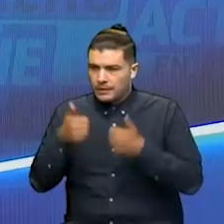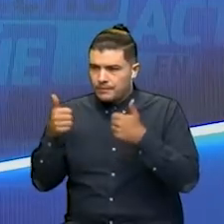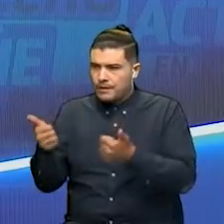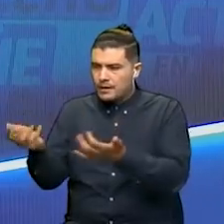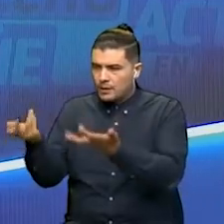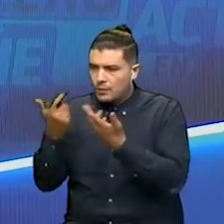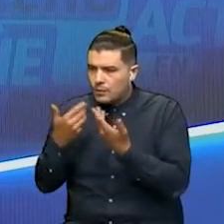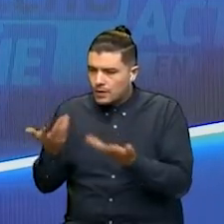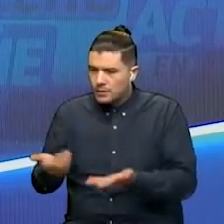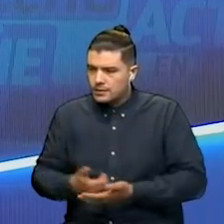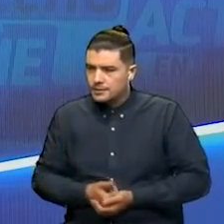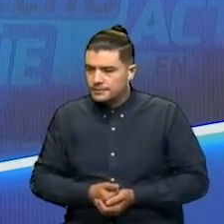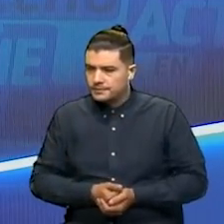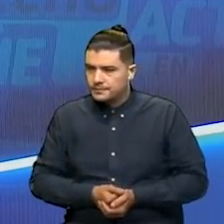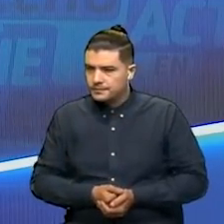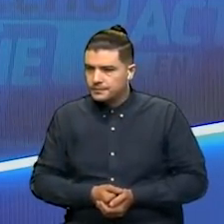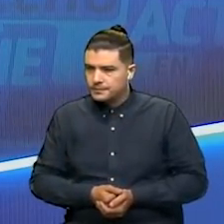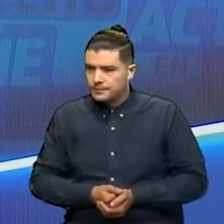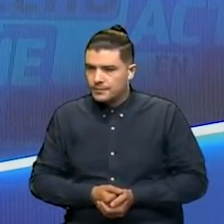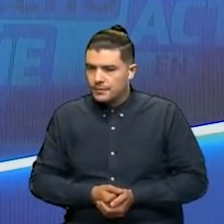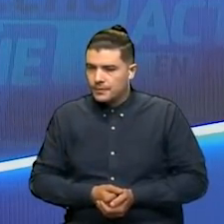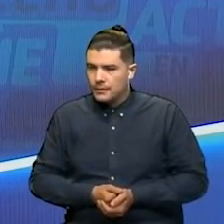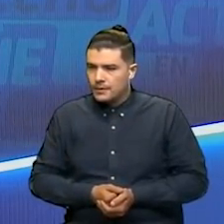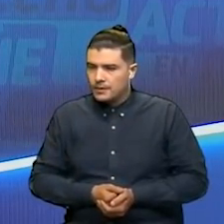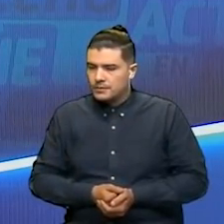cuéntenos, don Domingo.